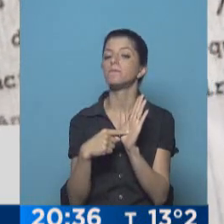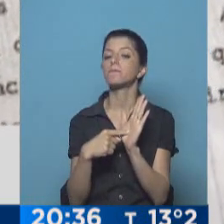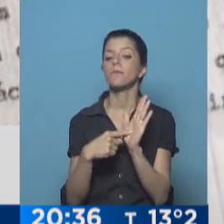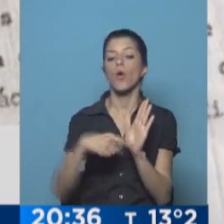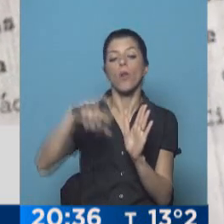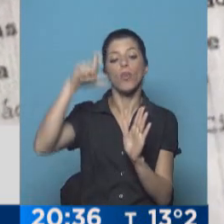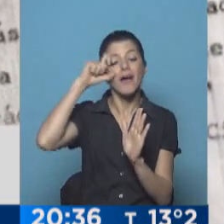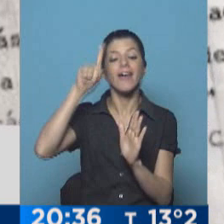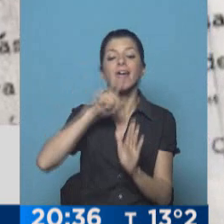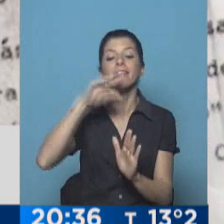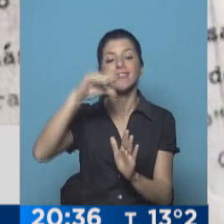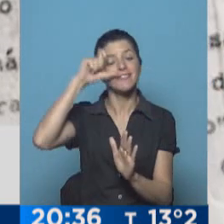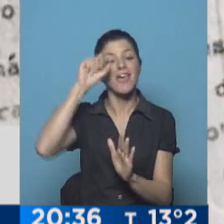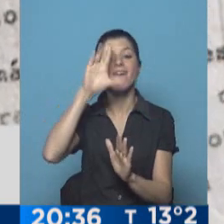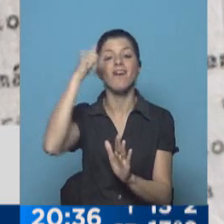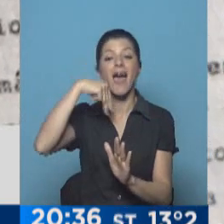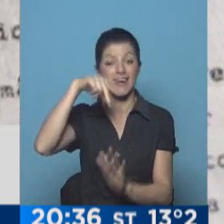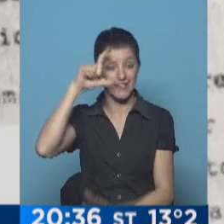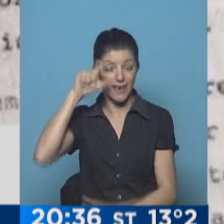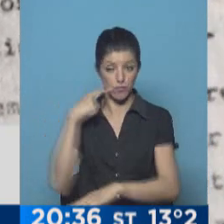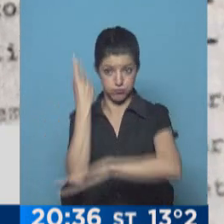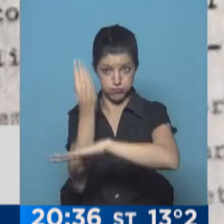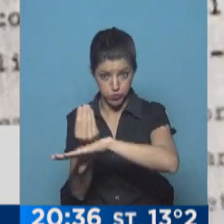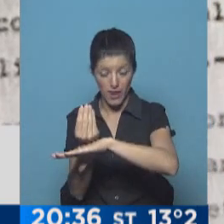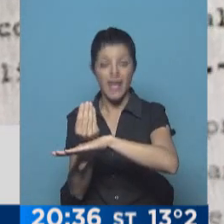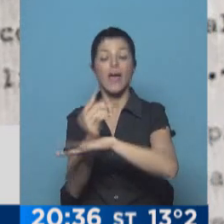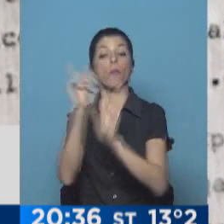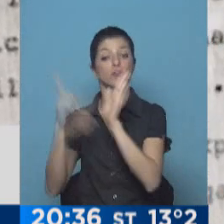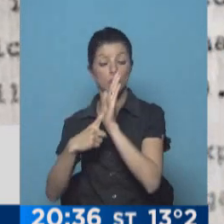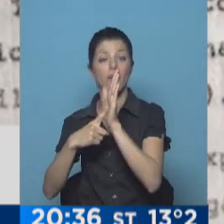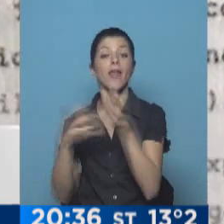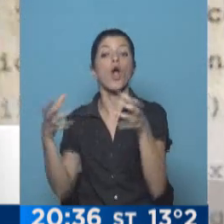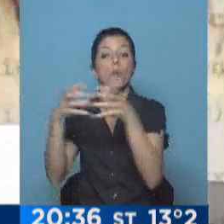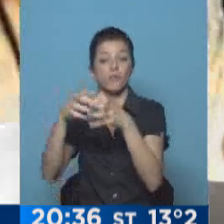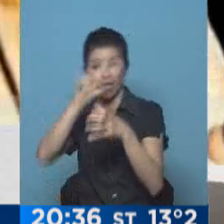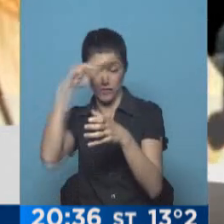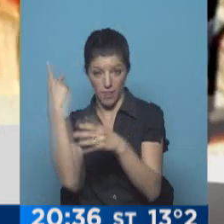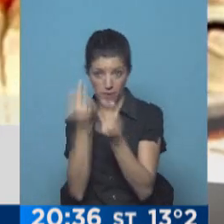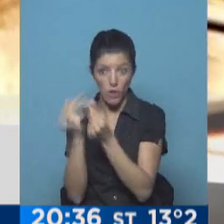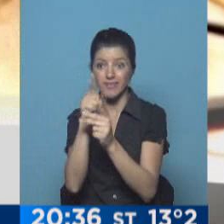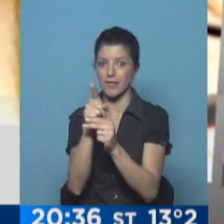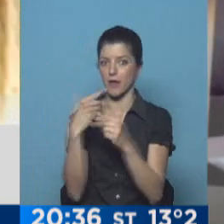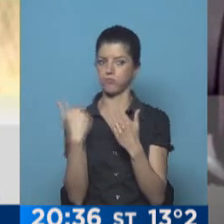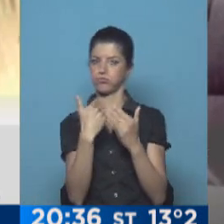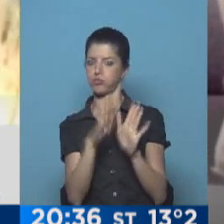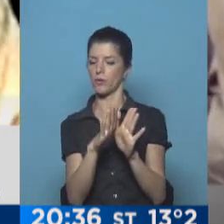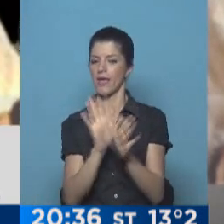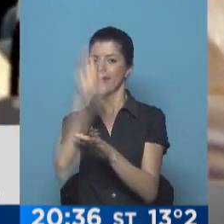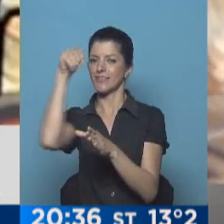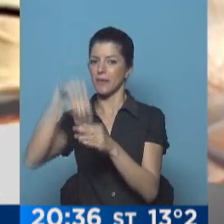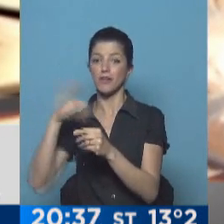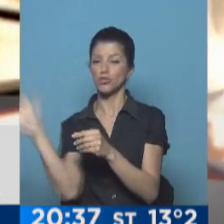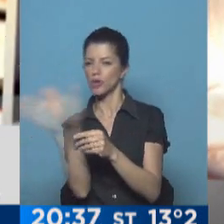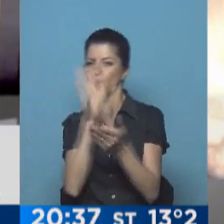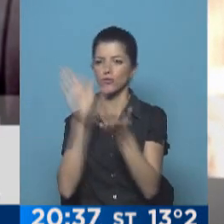asuma como como interventor en la Comisión Nacional de valores él decide apartarse de intervenir en todos los asuntos vinculados con